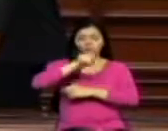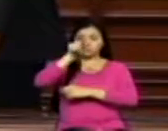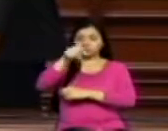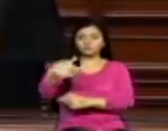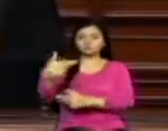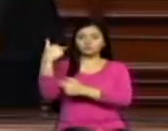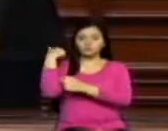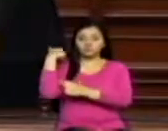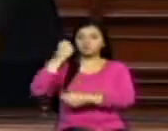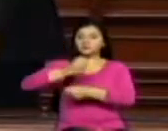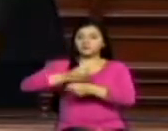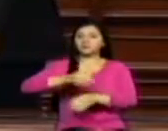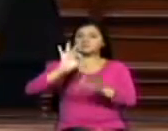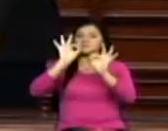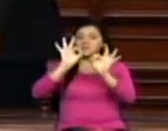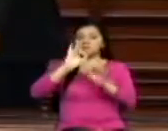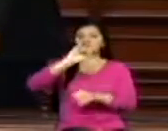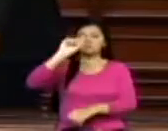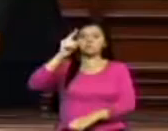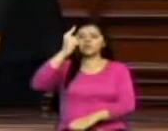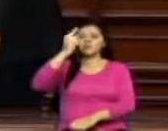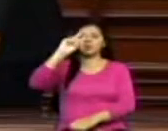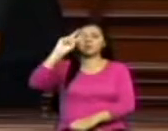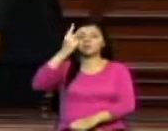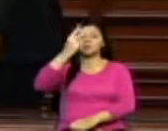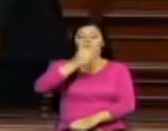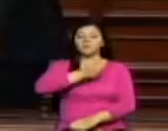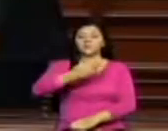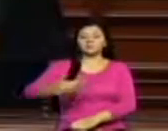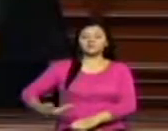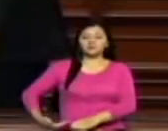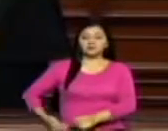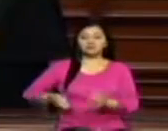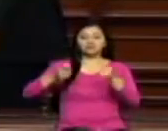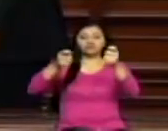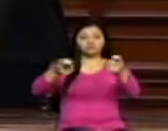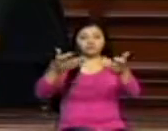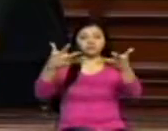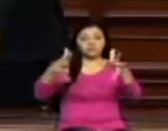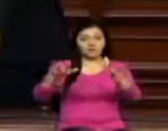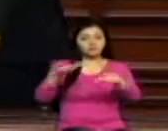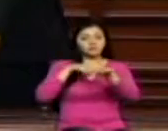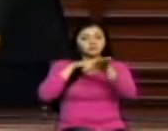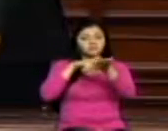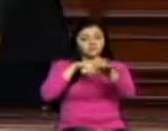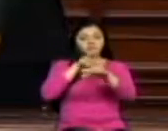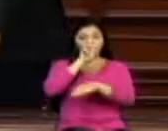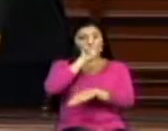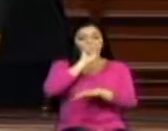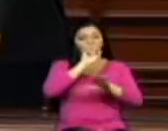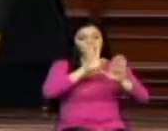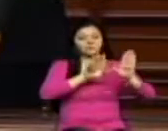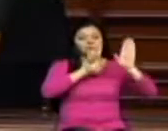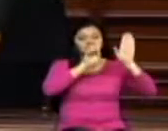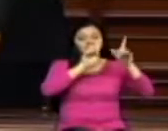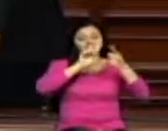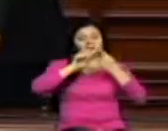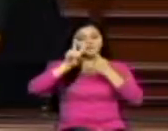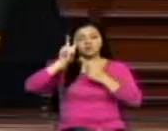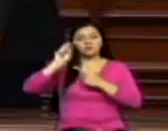el cargo de primer vicepresidente de la República que le ha confiado la Nación para el periodo presidencial